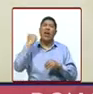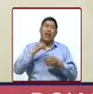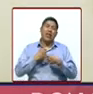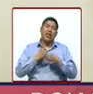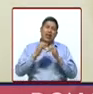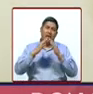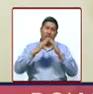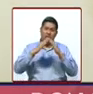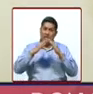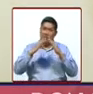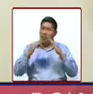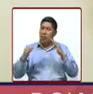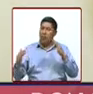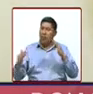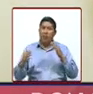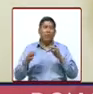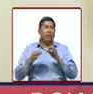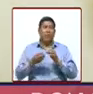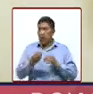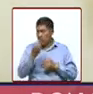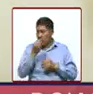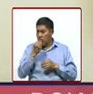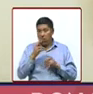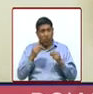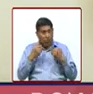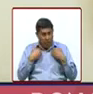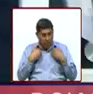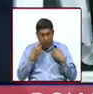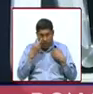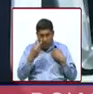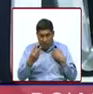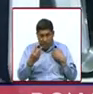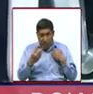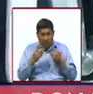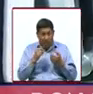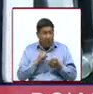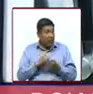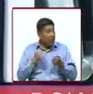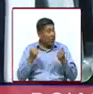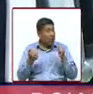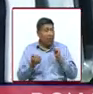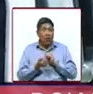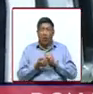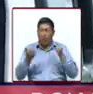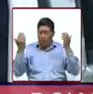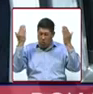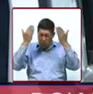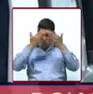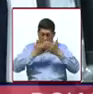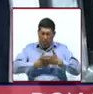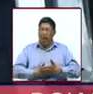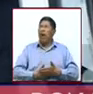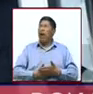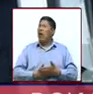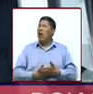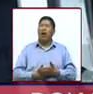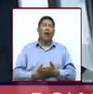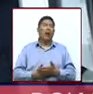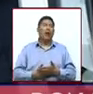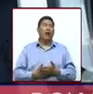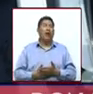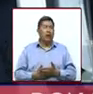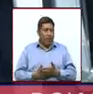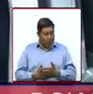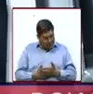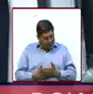canaletas. Y el tema de la alimentación, cuando no tienes la vista, realmente se convierte todo en oscuridad, todo es un tormento, pero